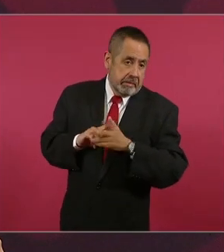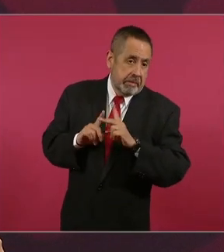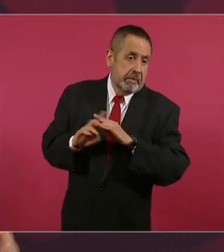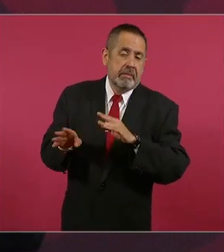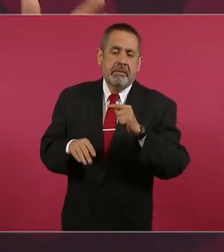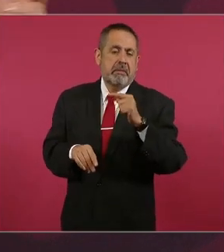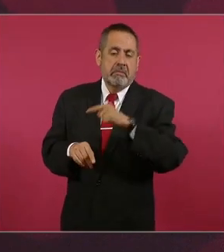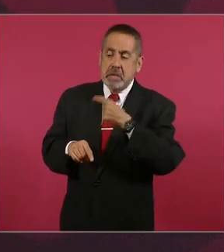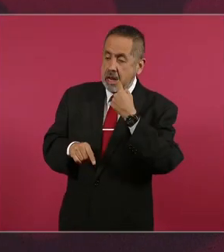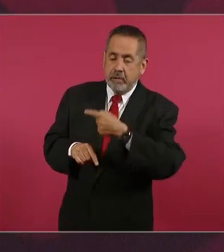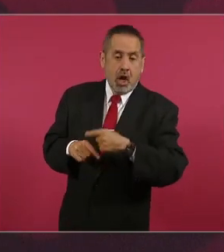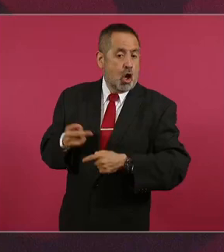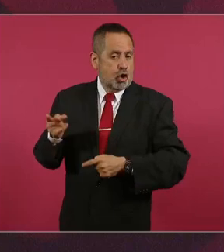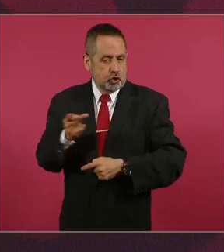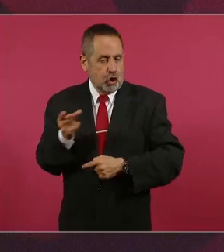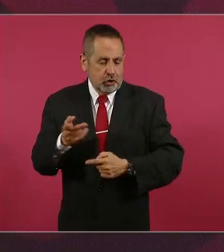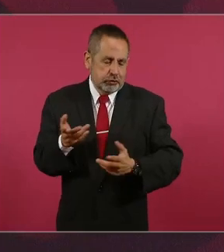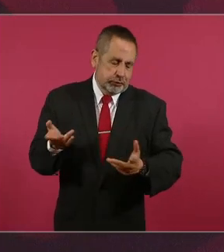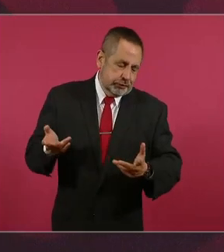Entonces,